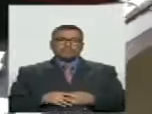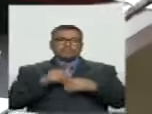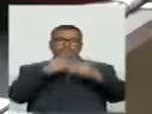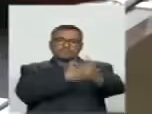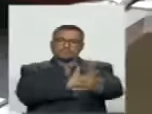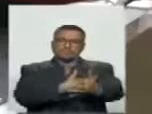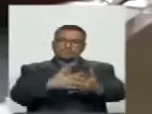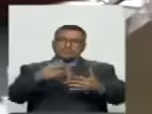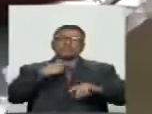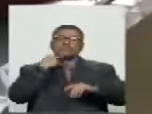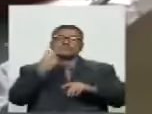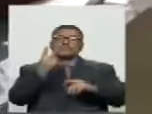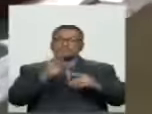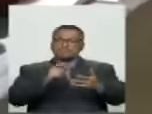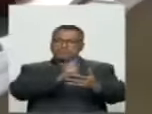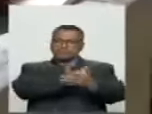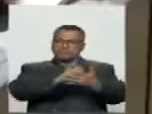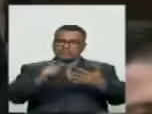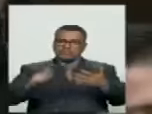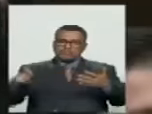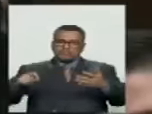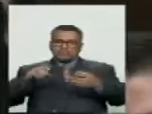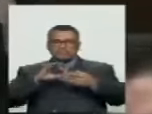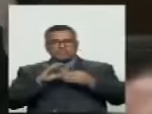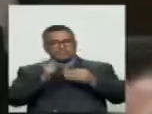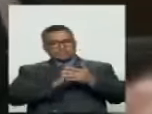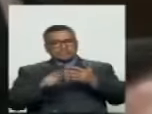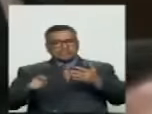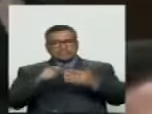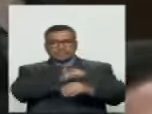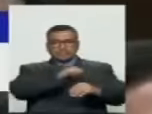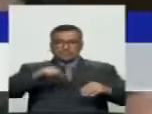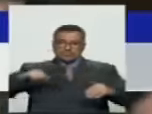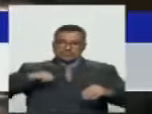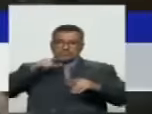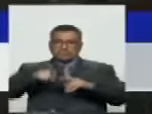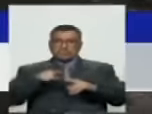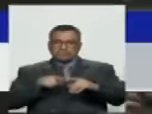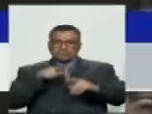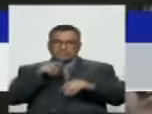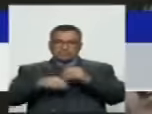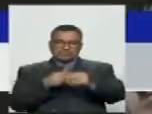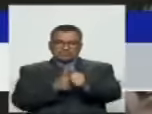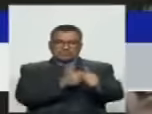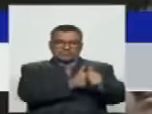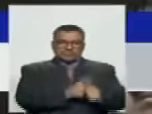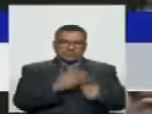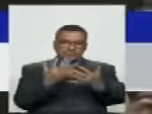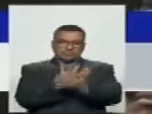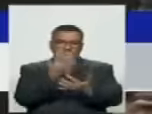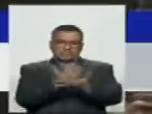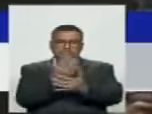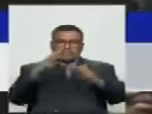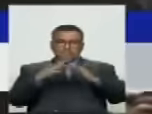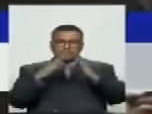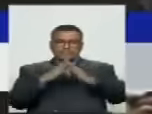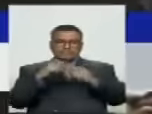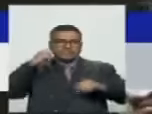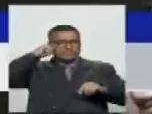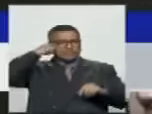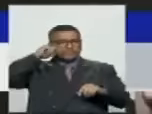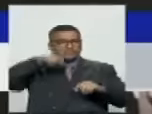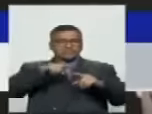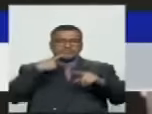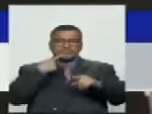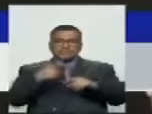Millones de bots te escribían en los comentarios y por privado, te vamos a perseguir, te vamos a quemar la casa. Yo me acuerdo que yo a